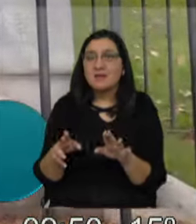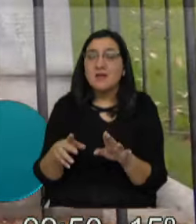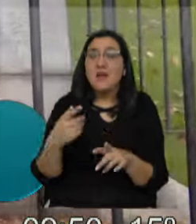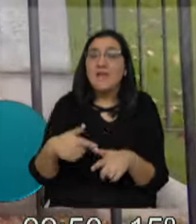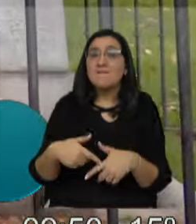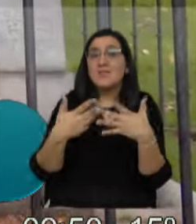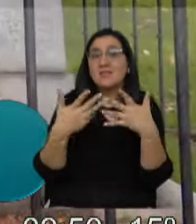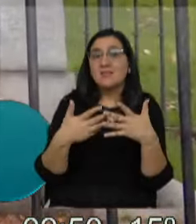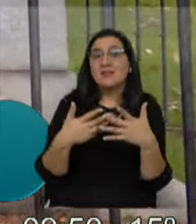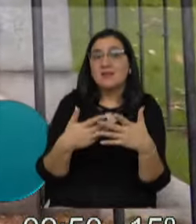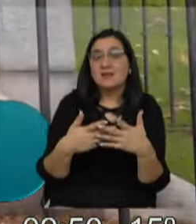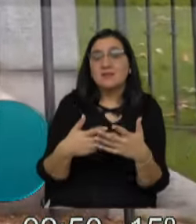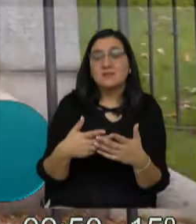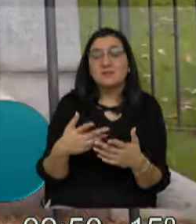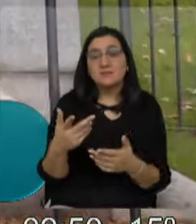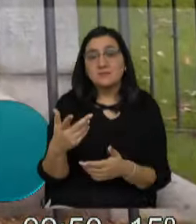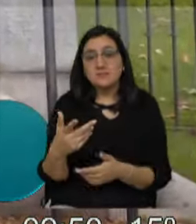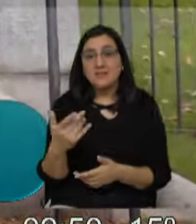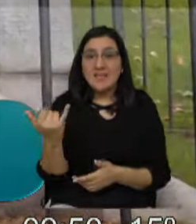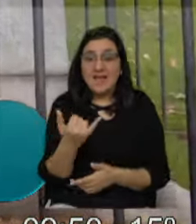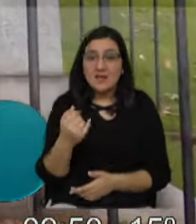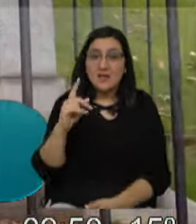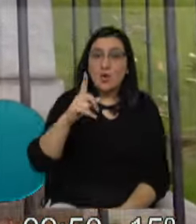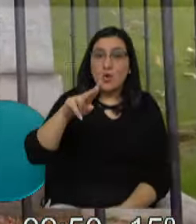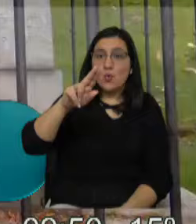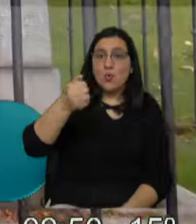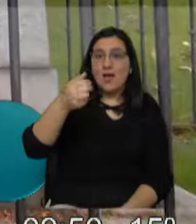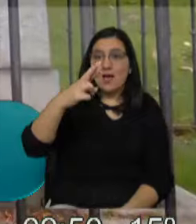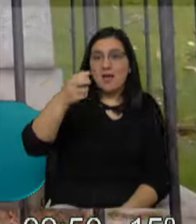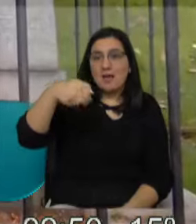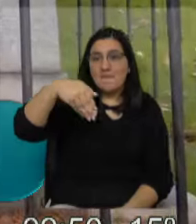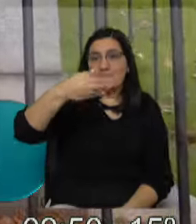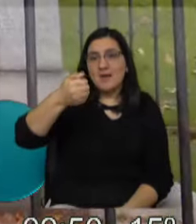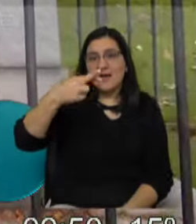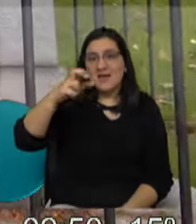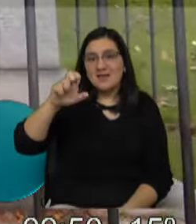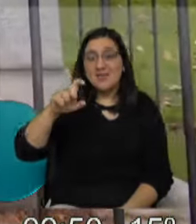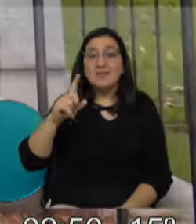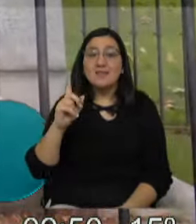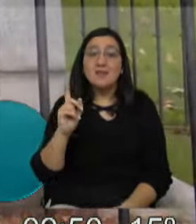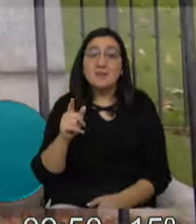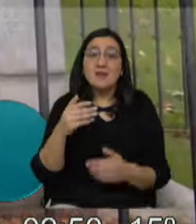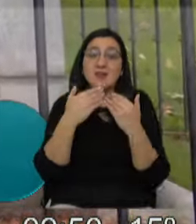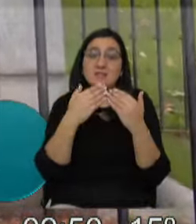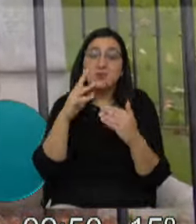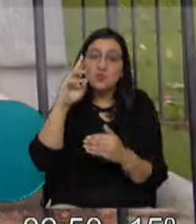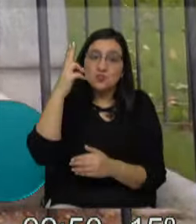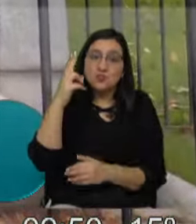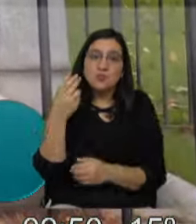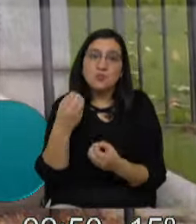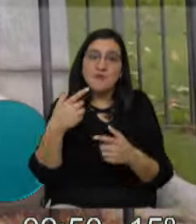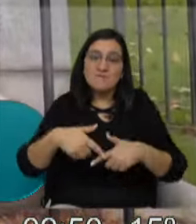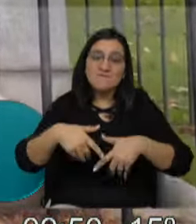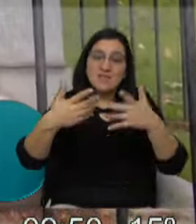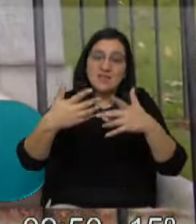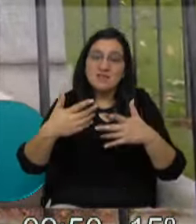fiesta, entre comillas, patronal... que hay en Guarambaré, también tiene los orígenes, ¿no?, en virtud de estos uruguayos, porque esa fiesta